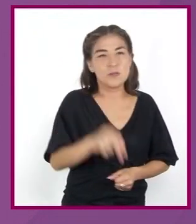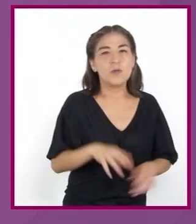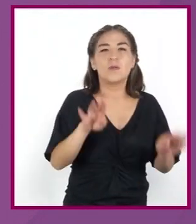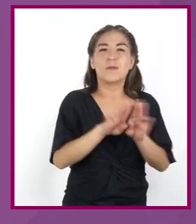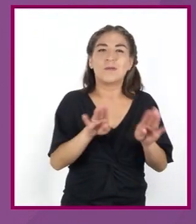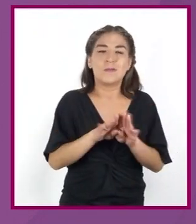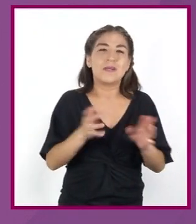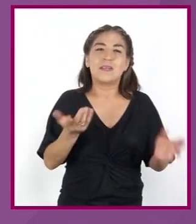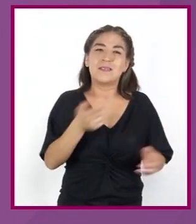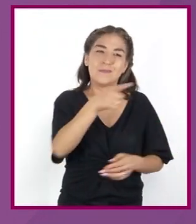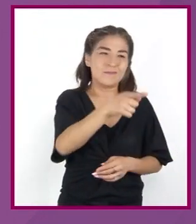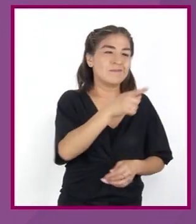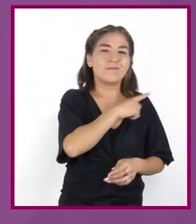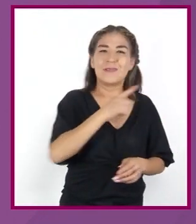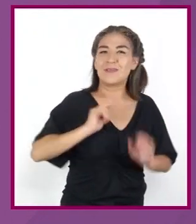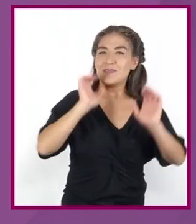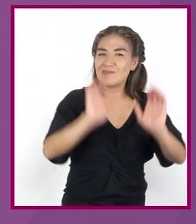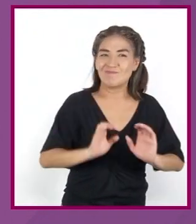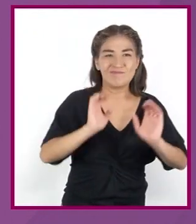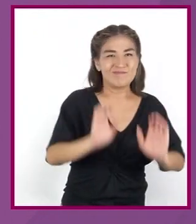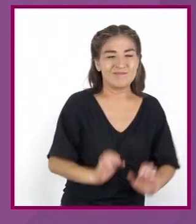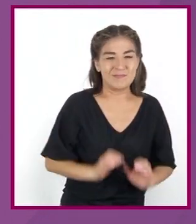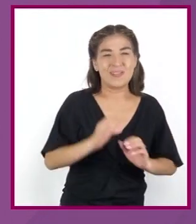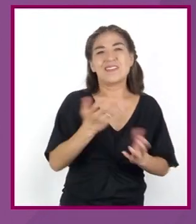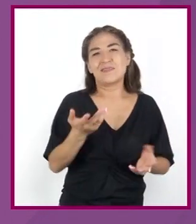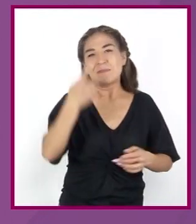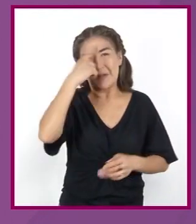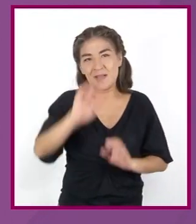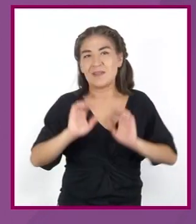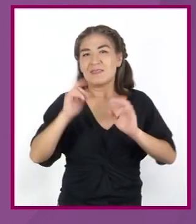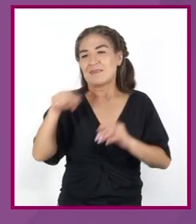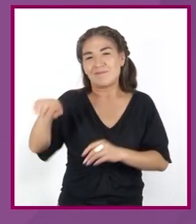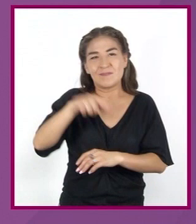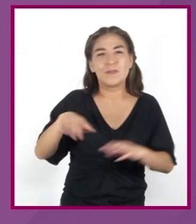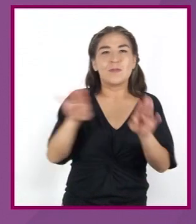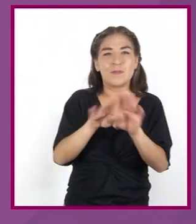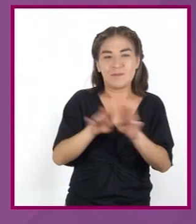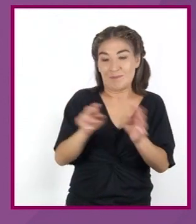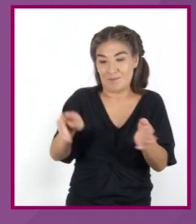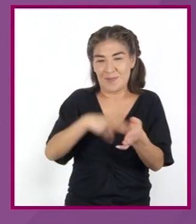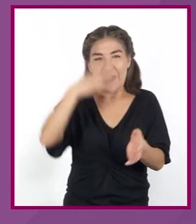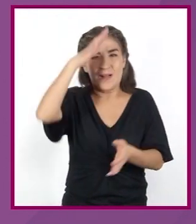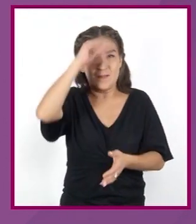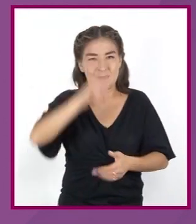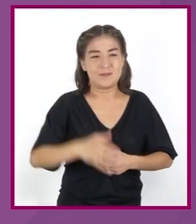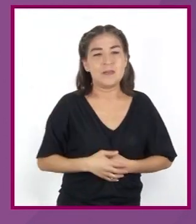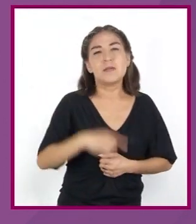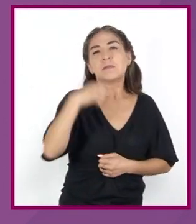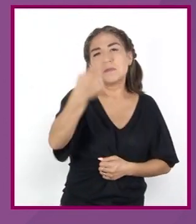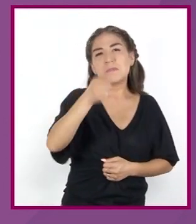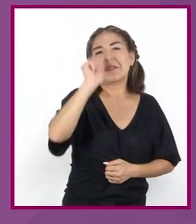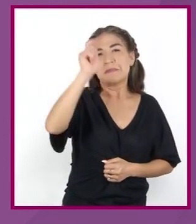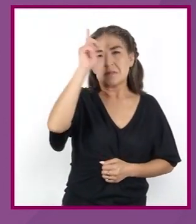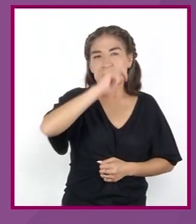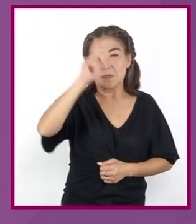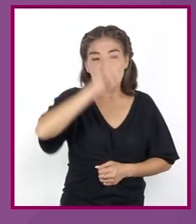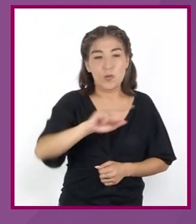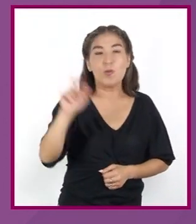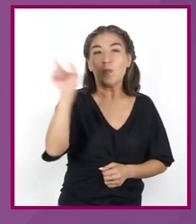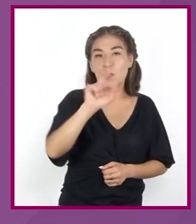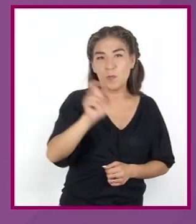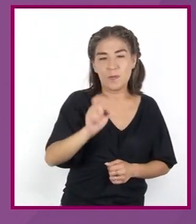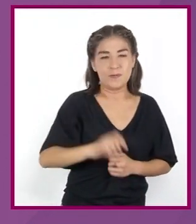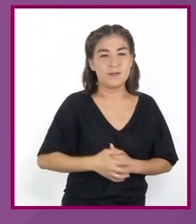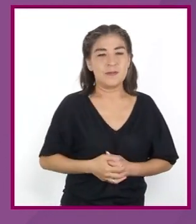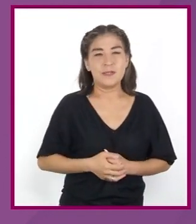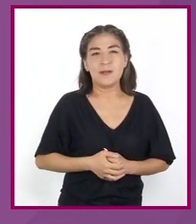abstenerte de muchas cosas. Entonces sí tenemos que tener cuidado en esa cuestión. y la recomendación que daría al momento